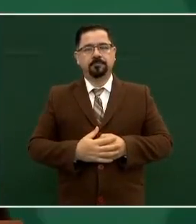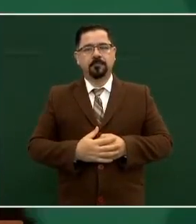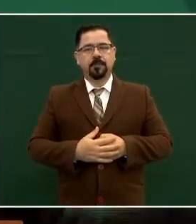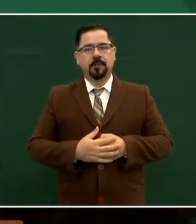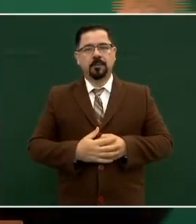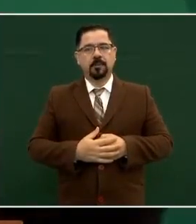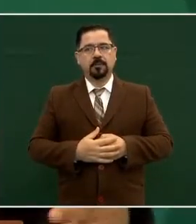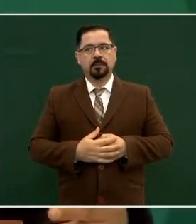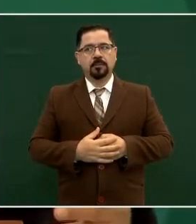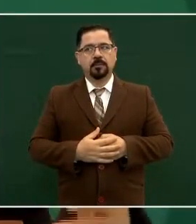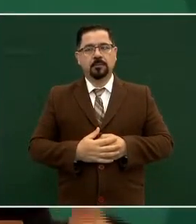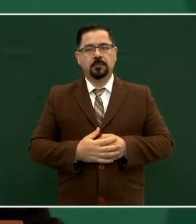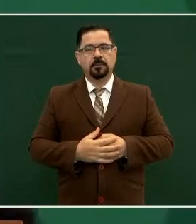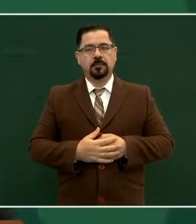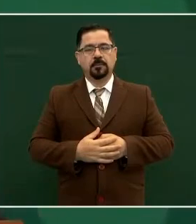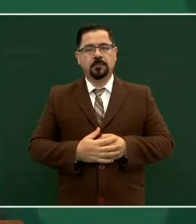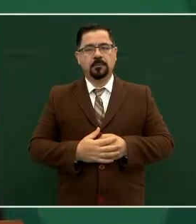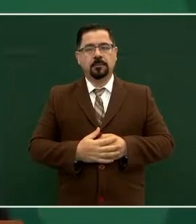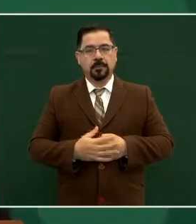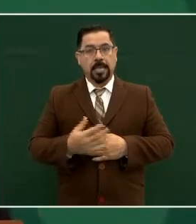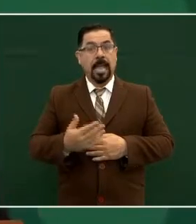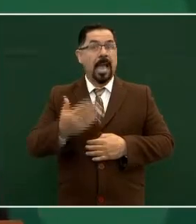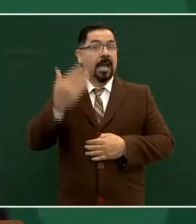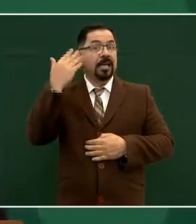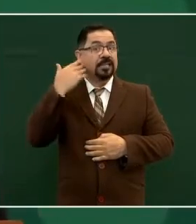del gobierno del Estado